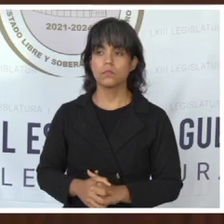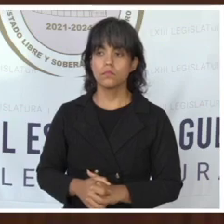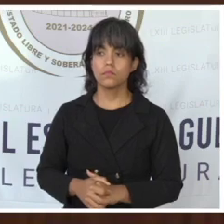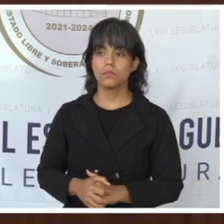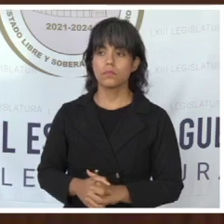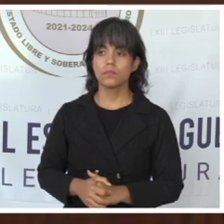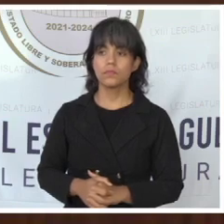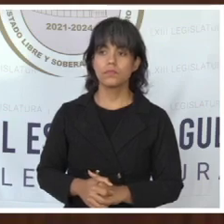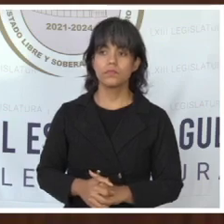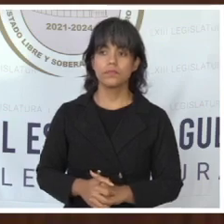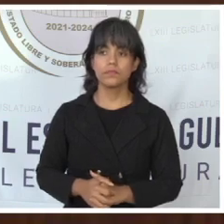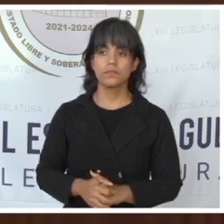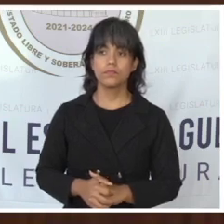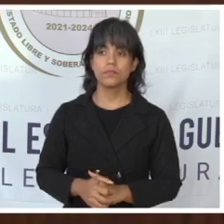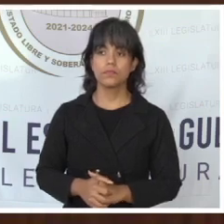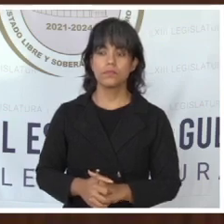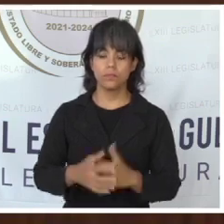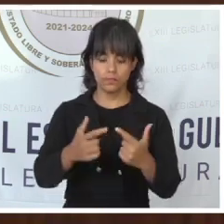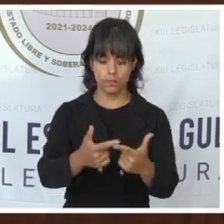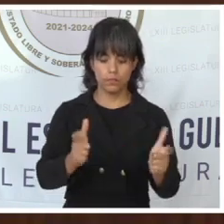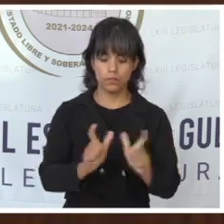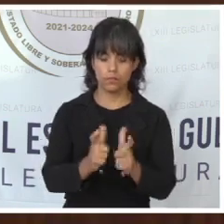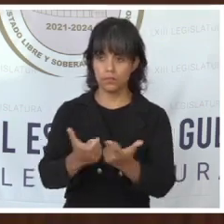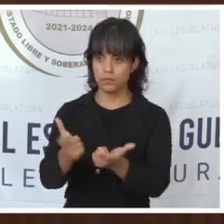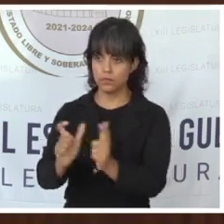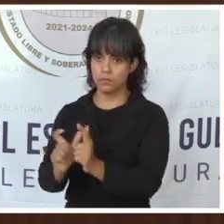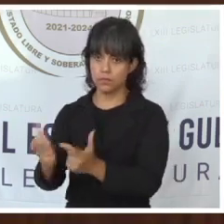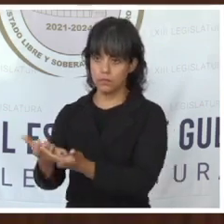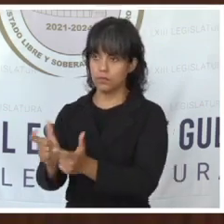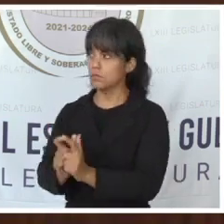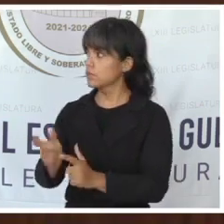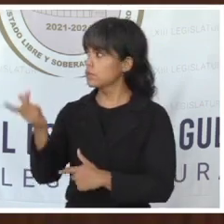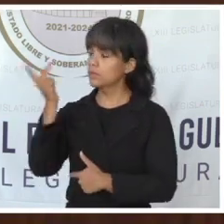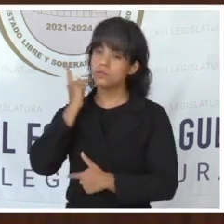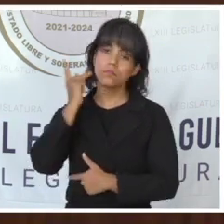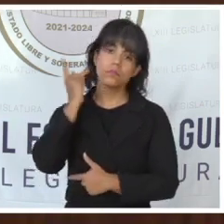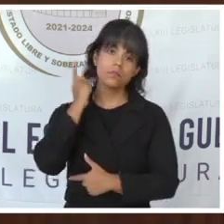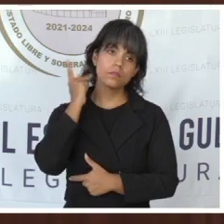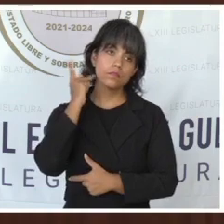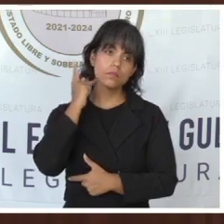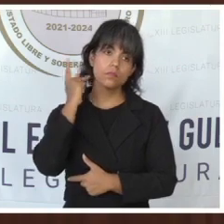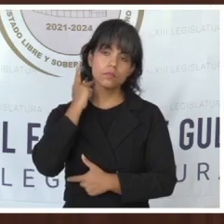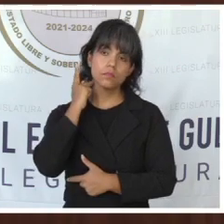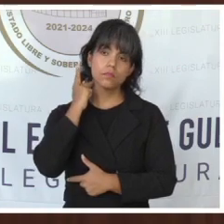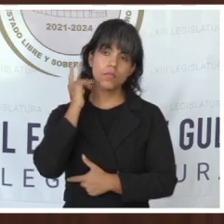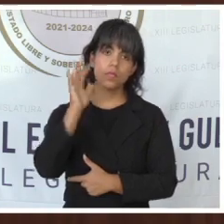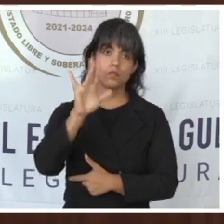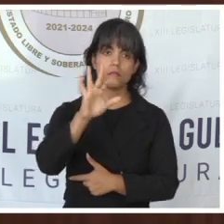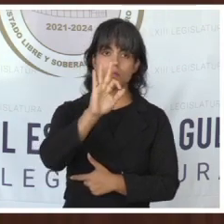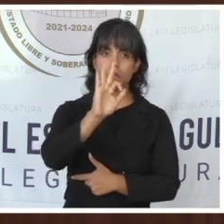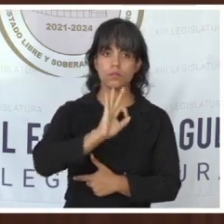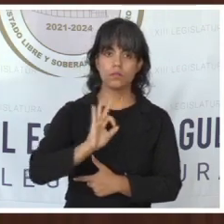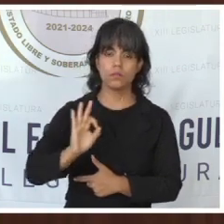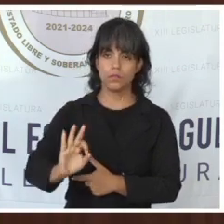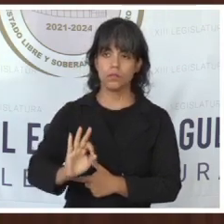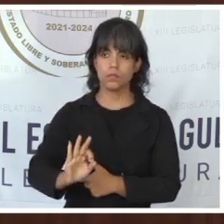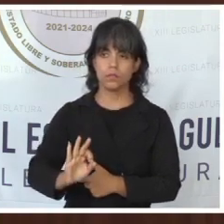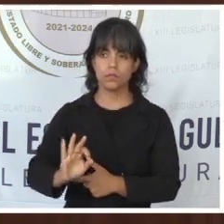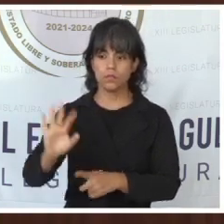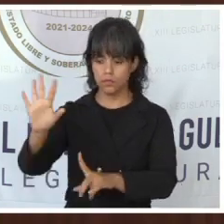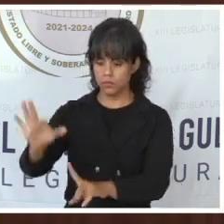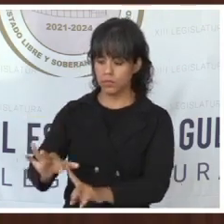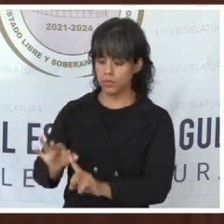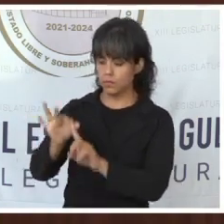los partidos podrán proponer hasta un 50% de candidatos